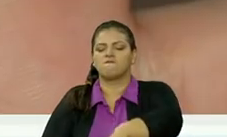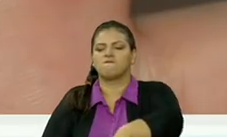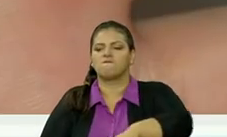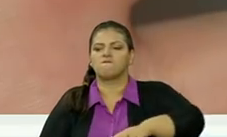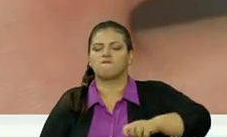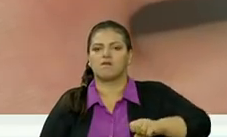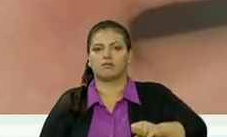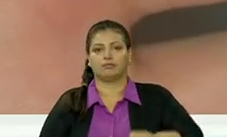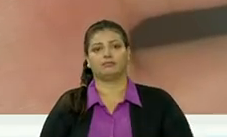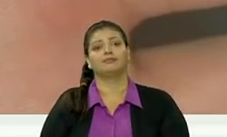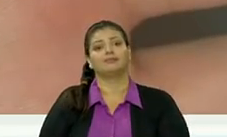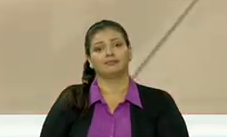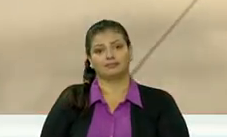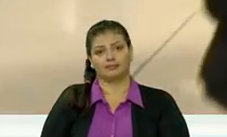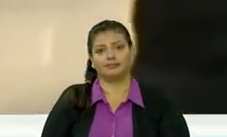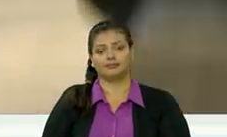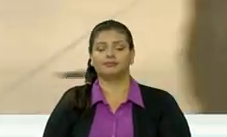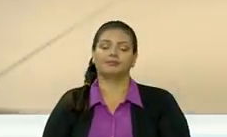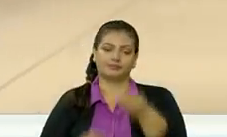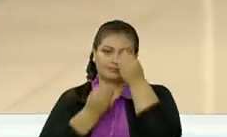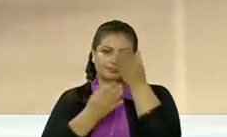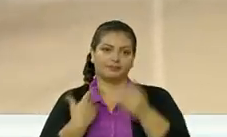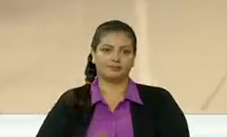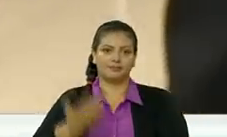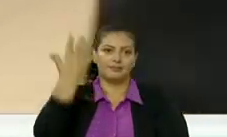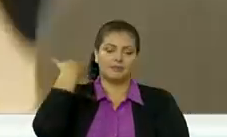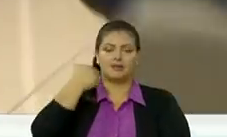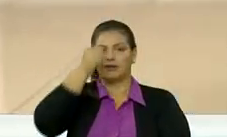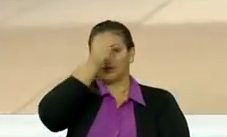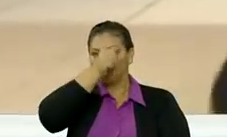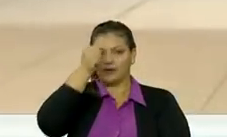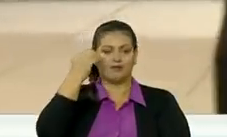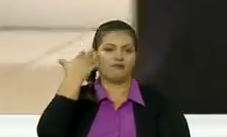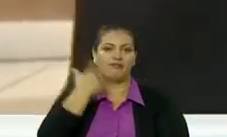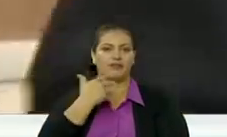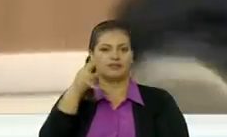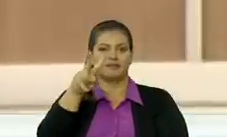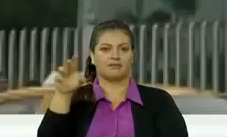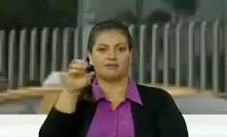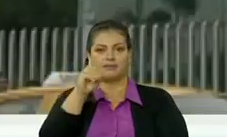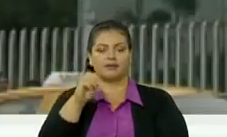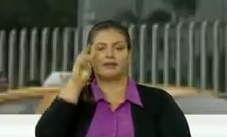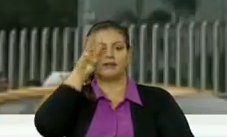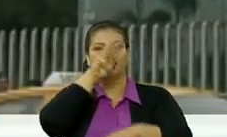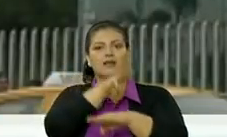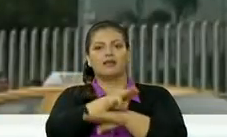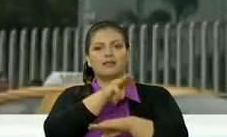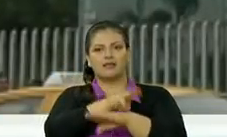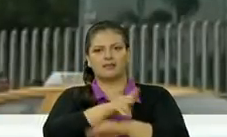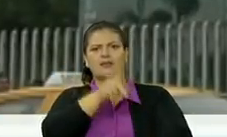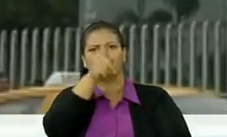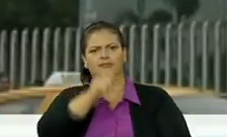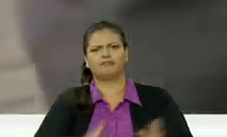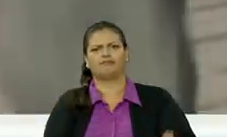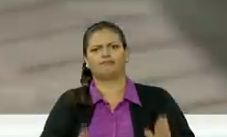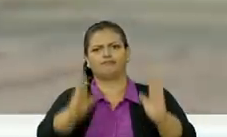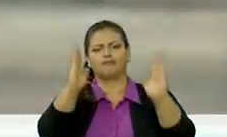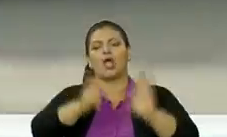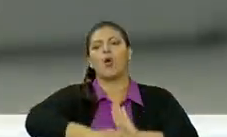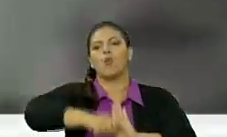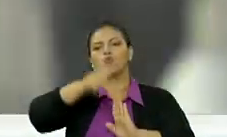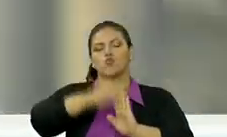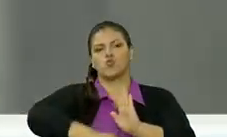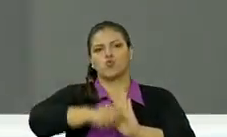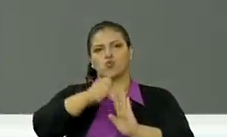El pasado domingo 20 de mayo, una persona logró burlar las seguridades existentes en el complejo judicial.